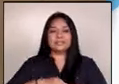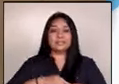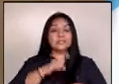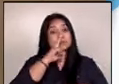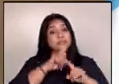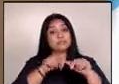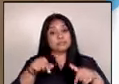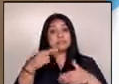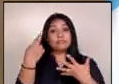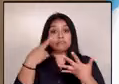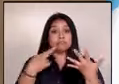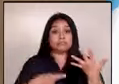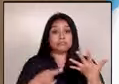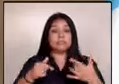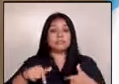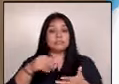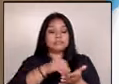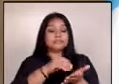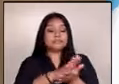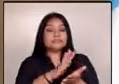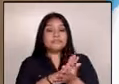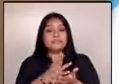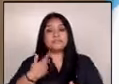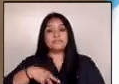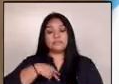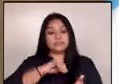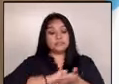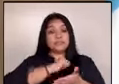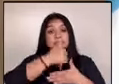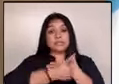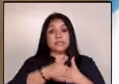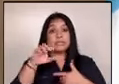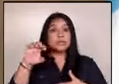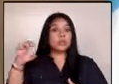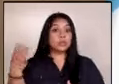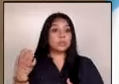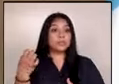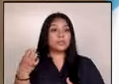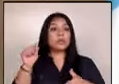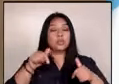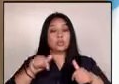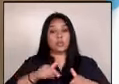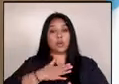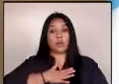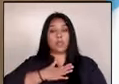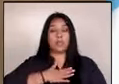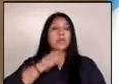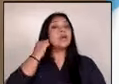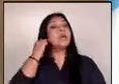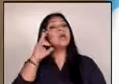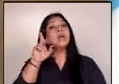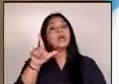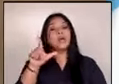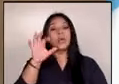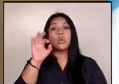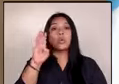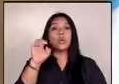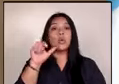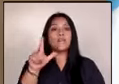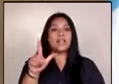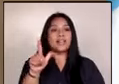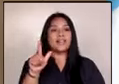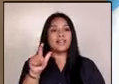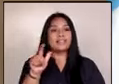a aplicar nuestra agenda europea lo que hoy llamamos global Gateway algo difícil de traducir al